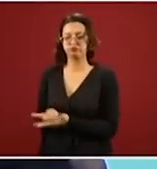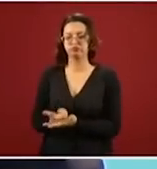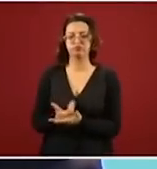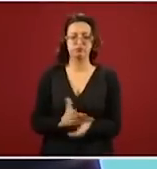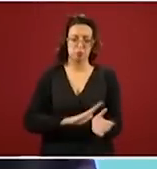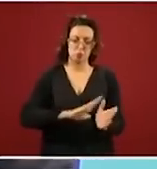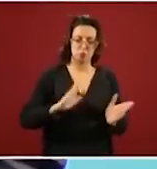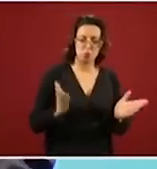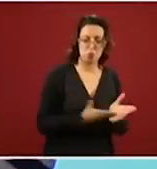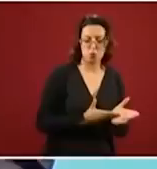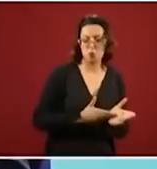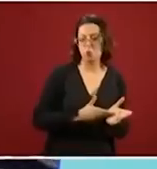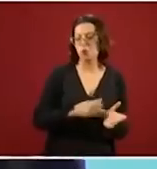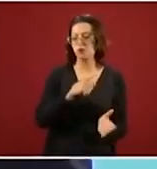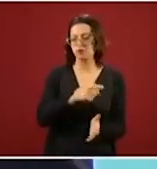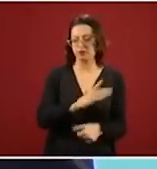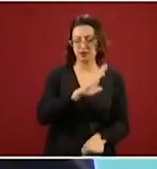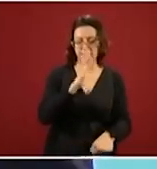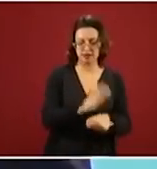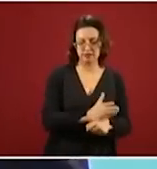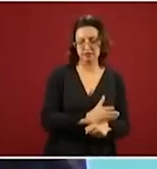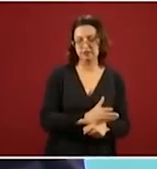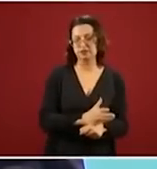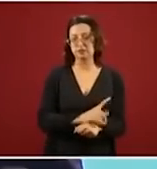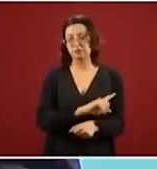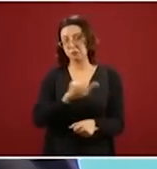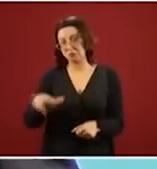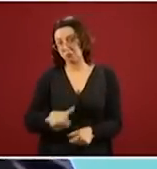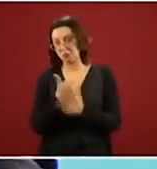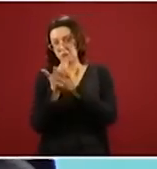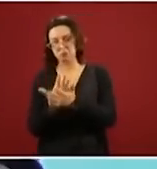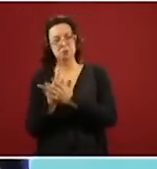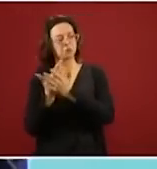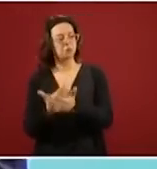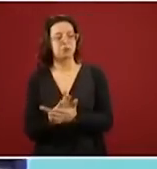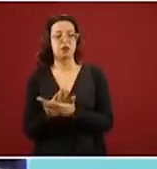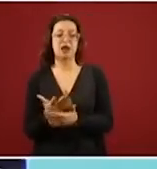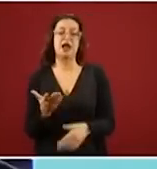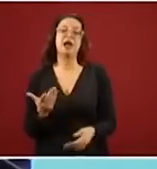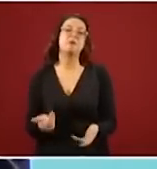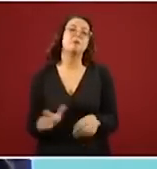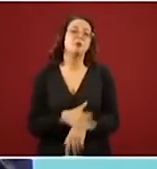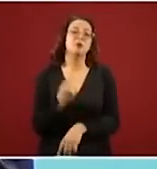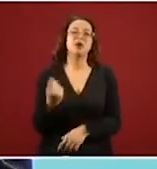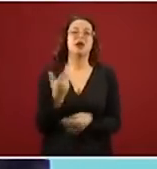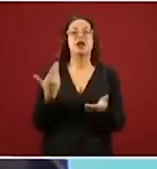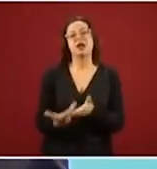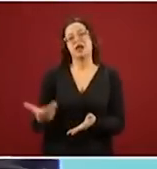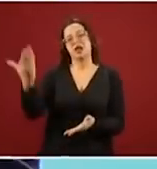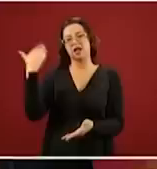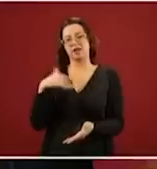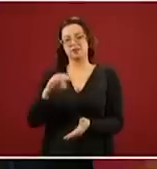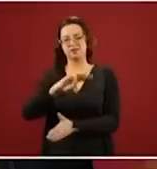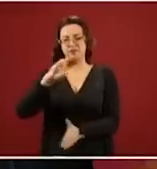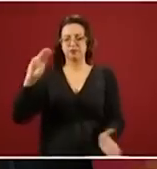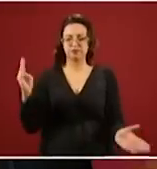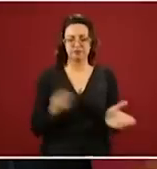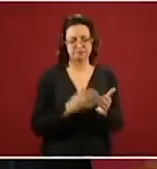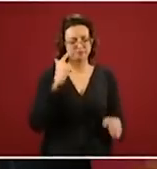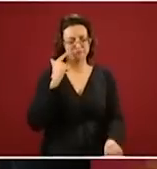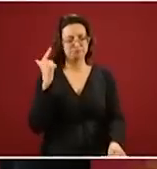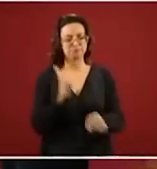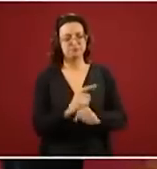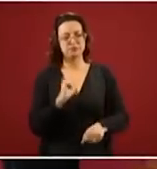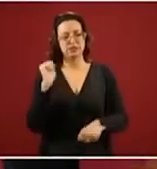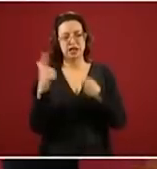sanción y la conducta que se está sancionando que antes se ponía la multa porque se se detectaba una